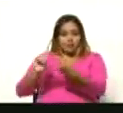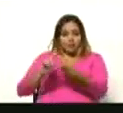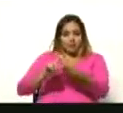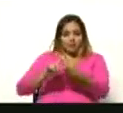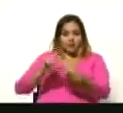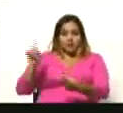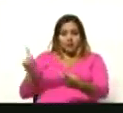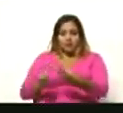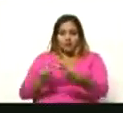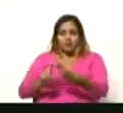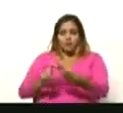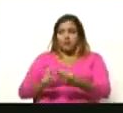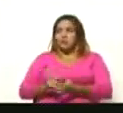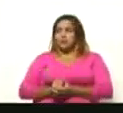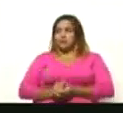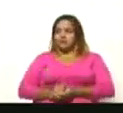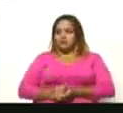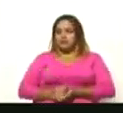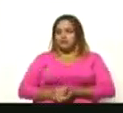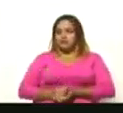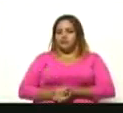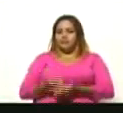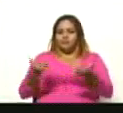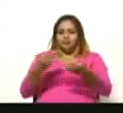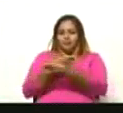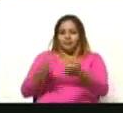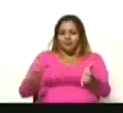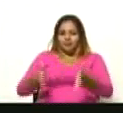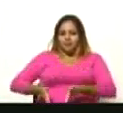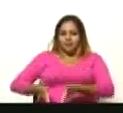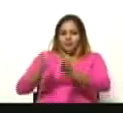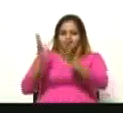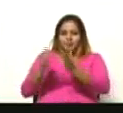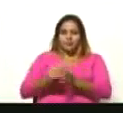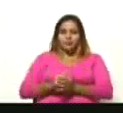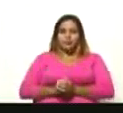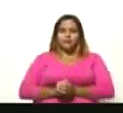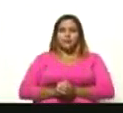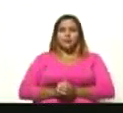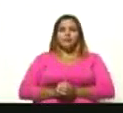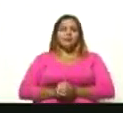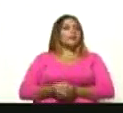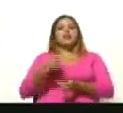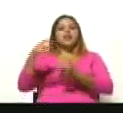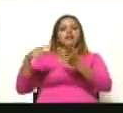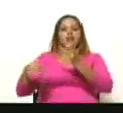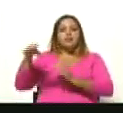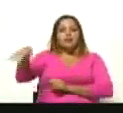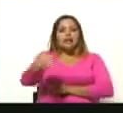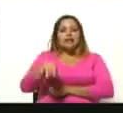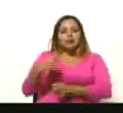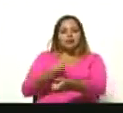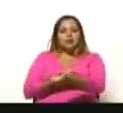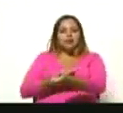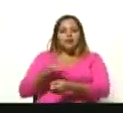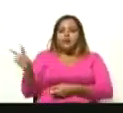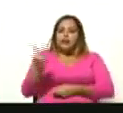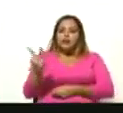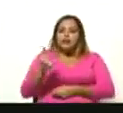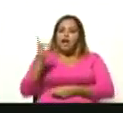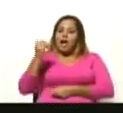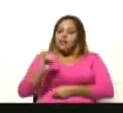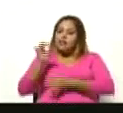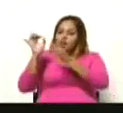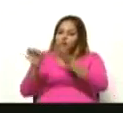segundo, estamos abriendo un canal de comunicación entre varios países hermanos y Venezuela, que estamos